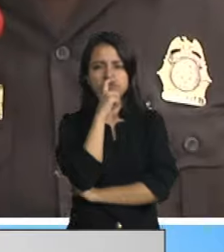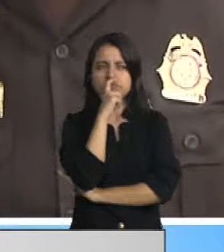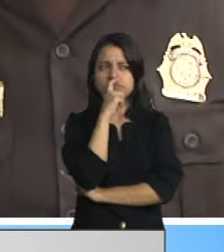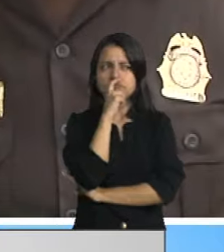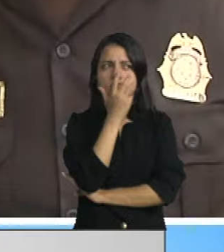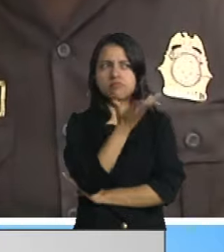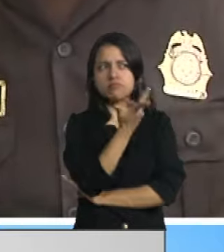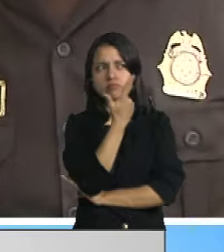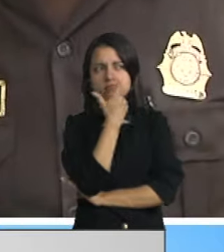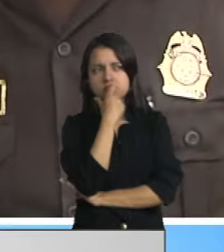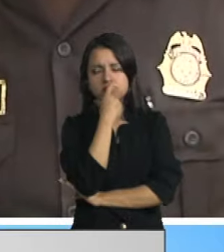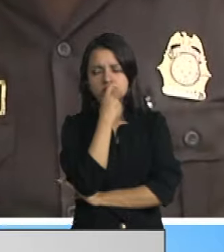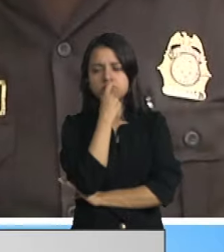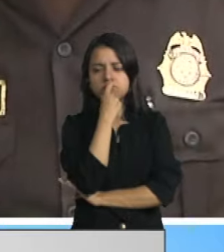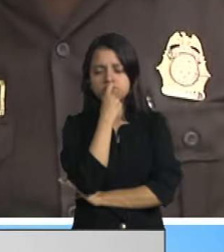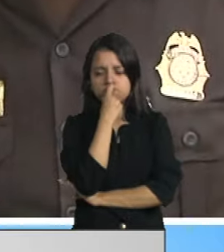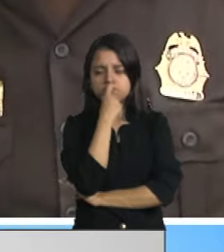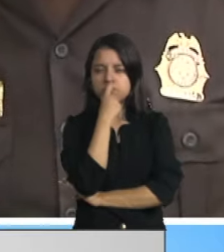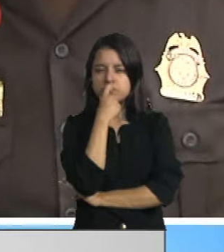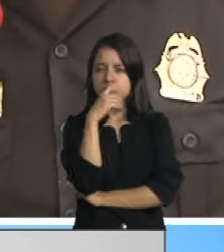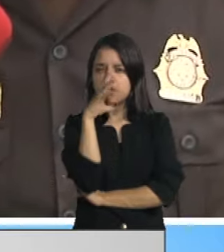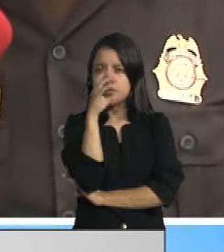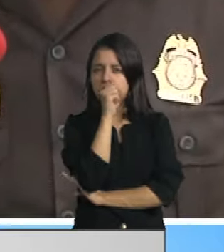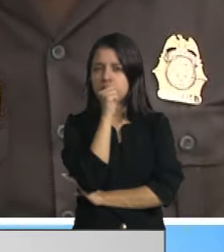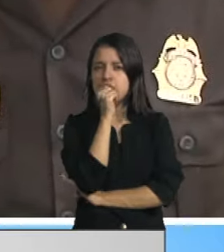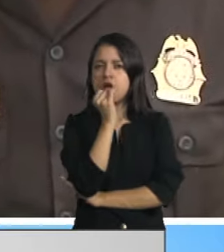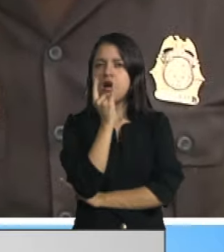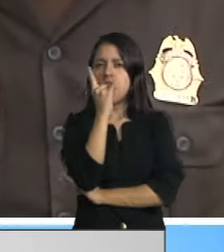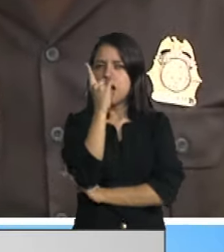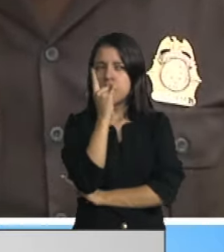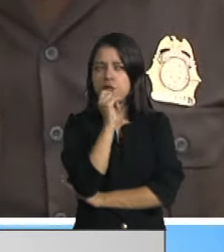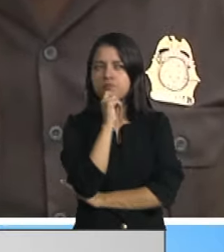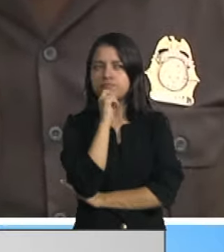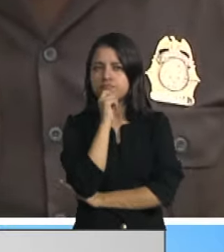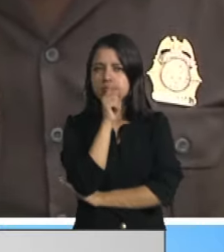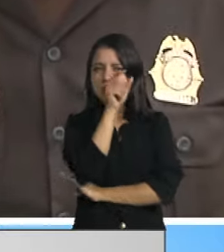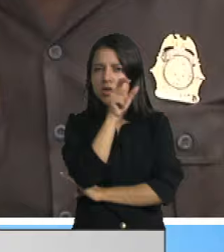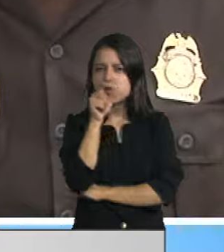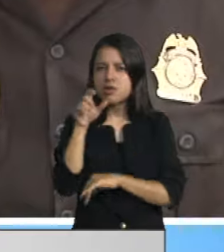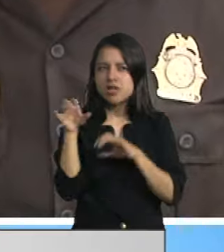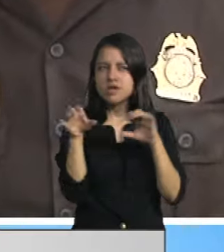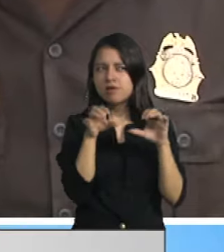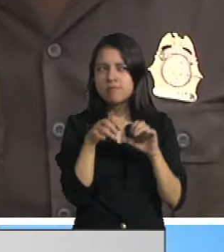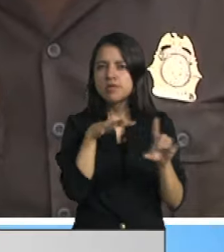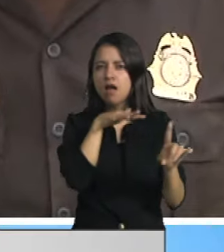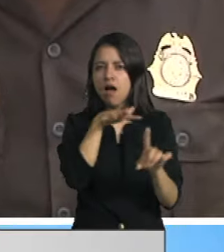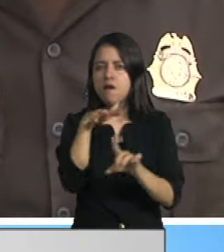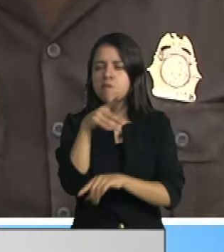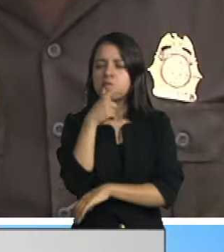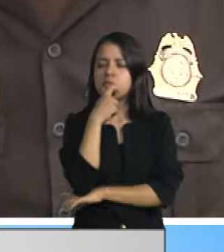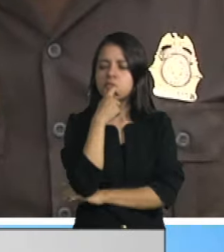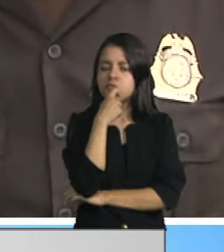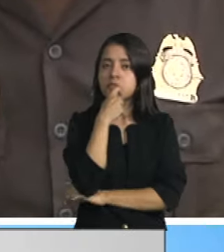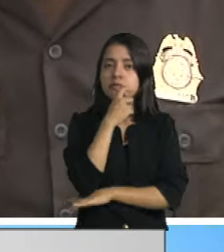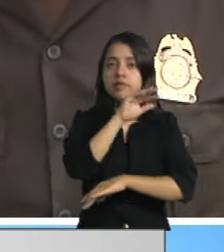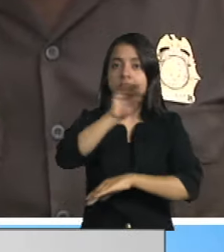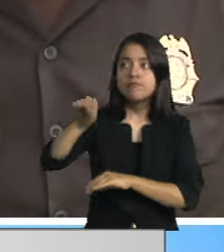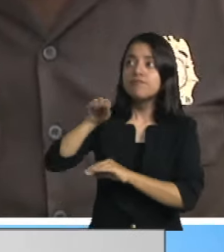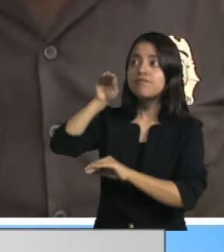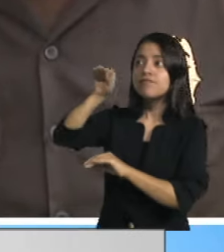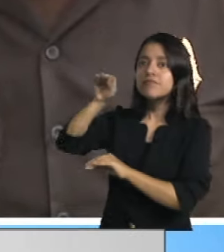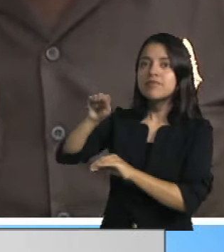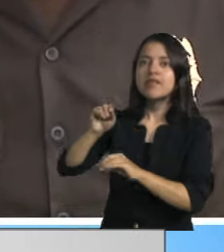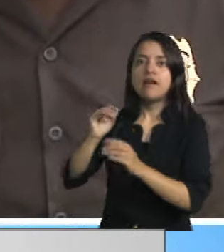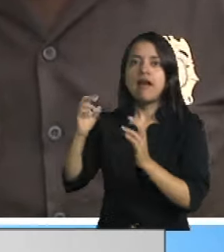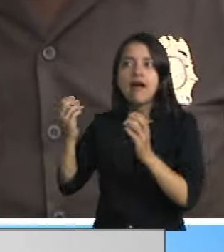territorios. A partir de eso, a partir de la iniciativa investigativa, la Policía Nacional, pues con la orientación de